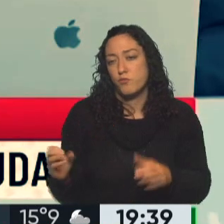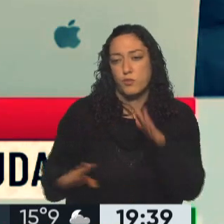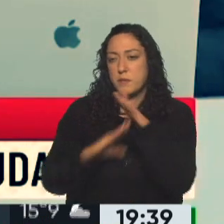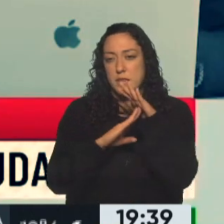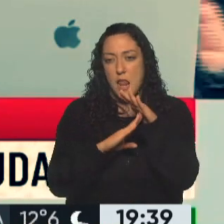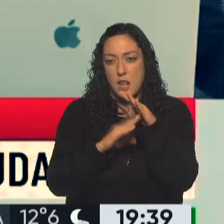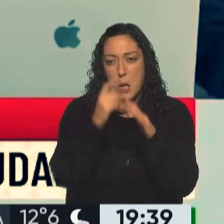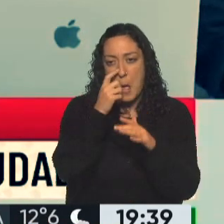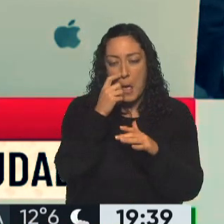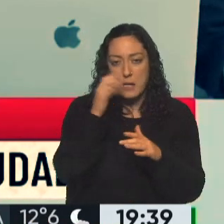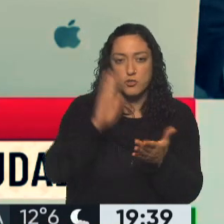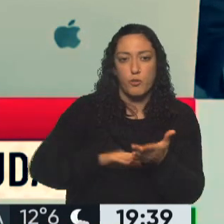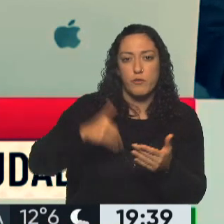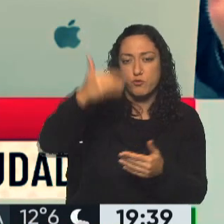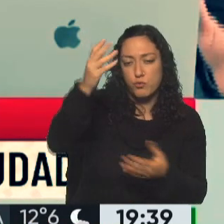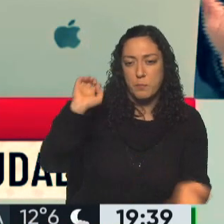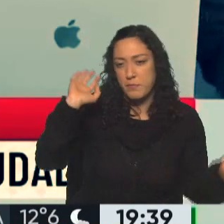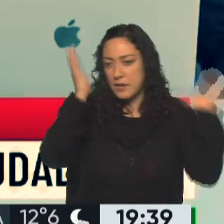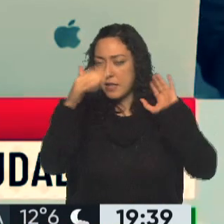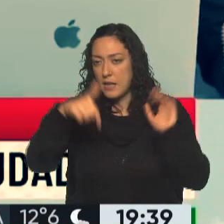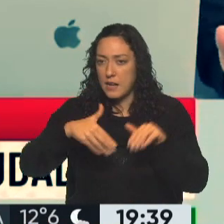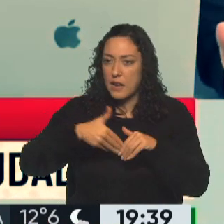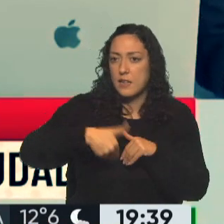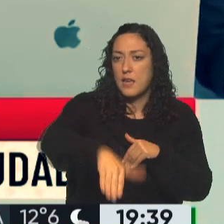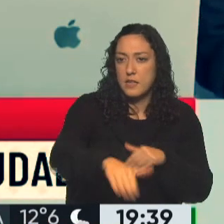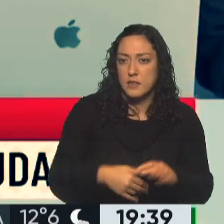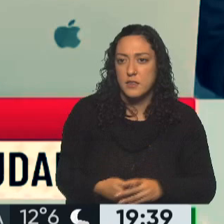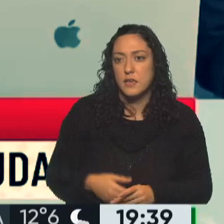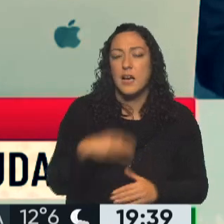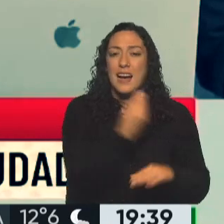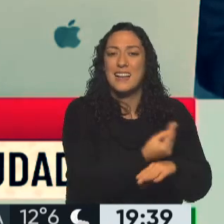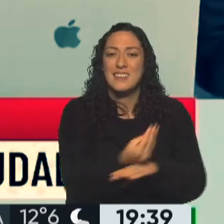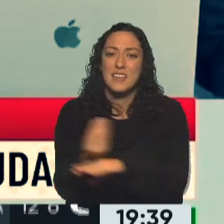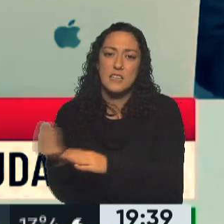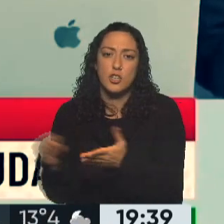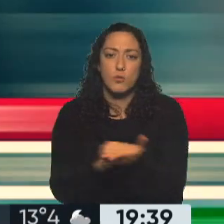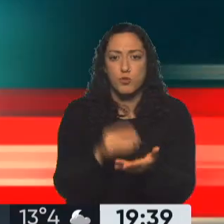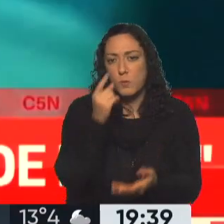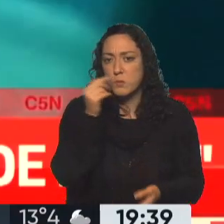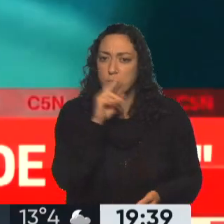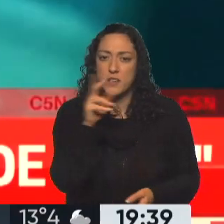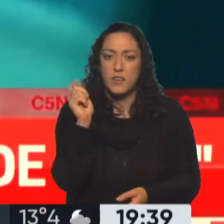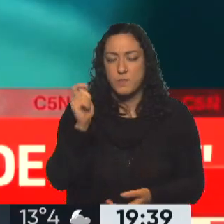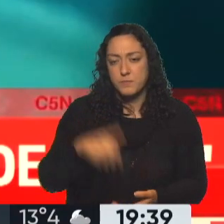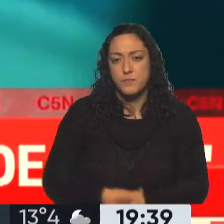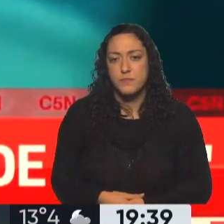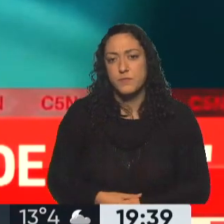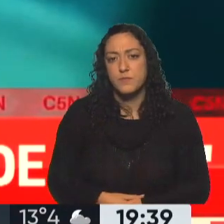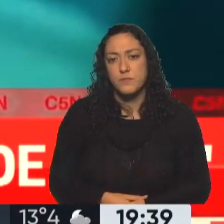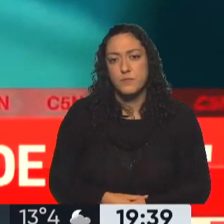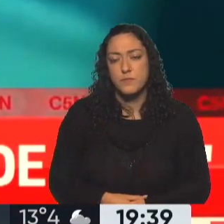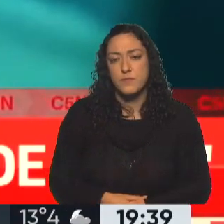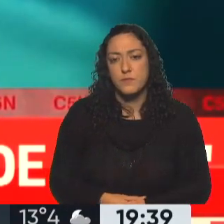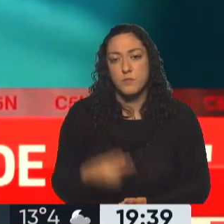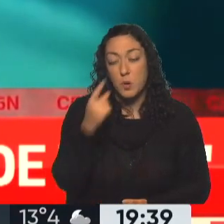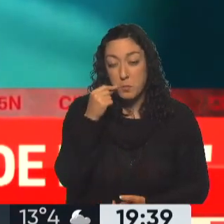de lo que se viene y se espera también de Milei de acá en adelante. ¿Quiénes van a ser sus candidatos a diputados y a senadores? Mirá este tipo, por ejemplo. Tengo un video,